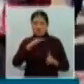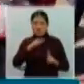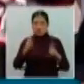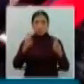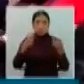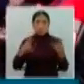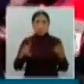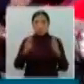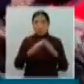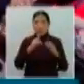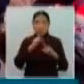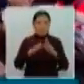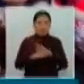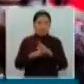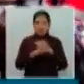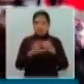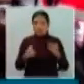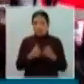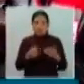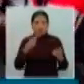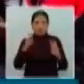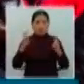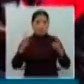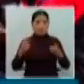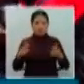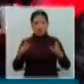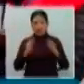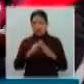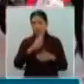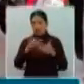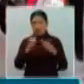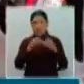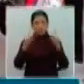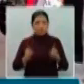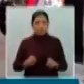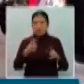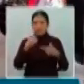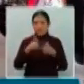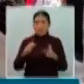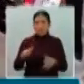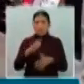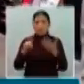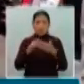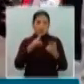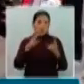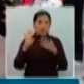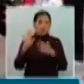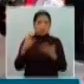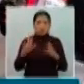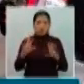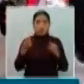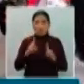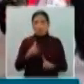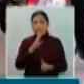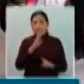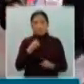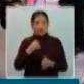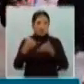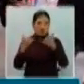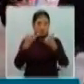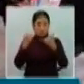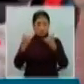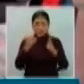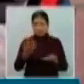personas van a escuchar las preguntas en el lenguaje en el que ellos se comunican. De esa